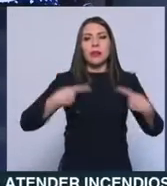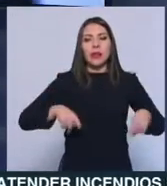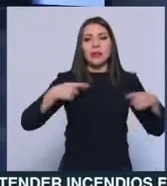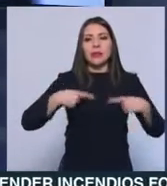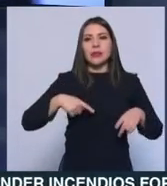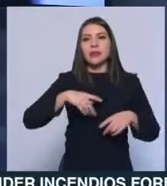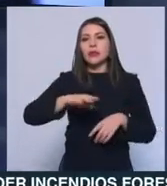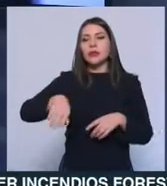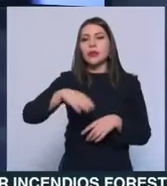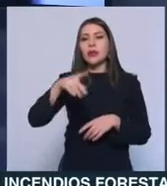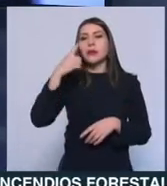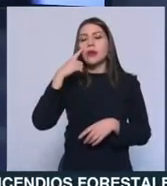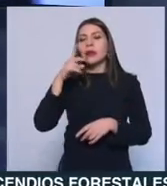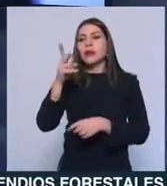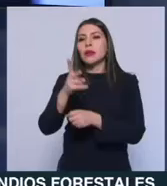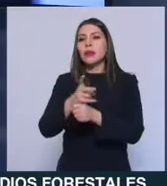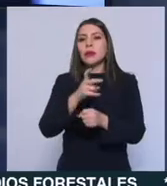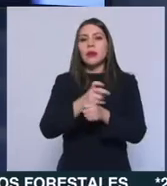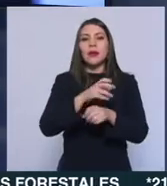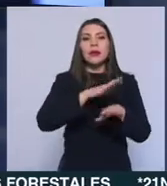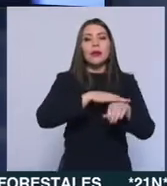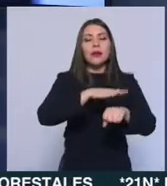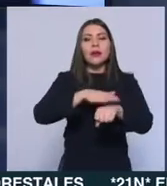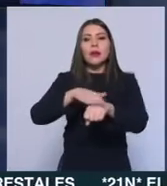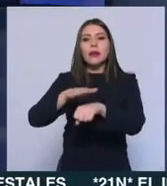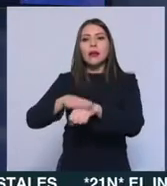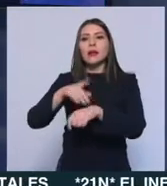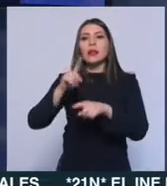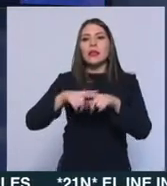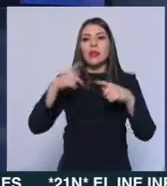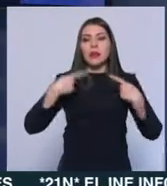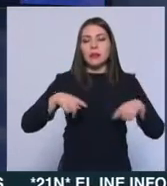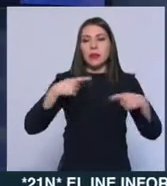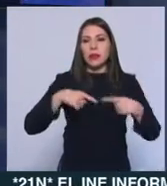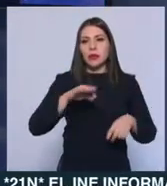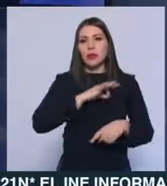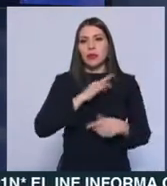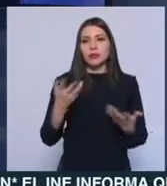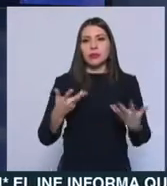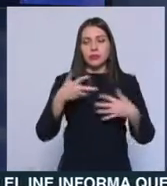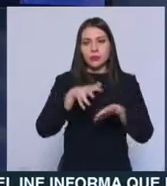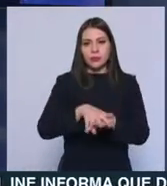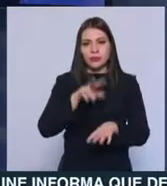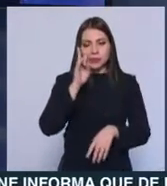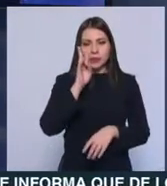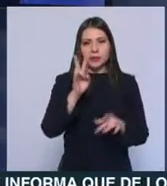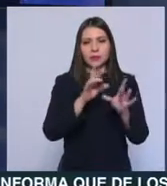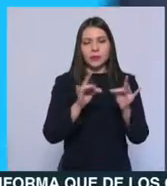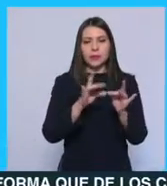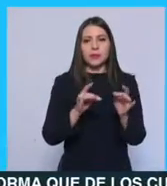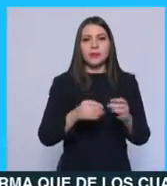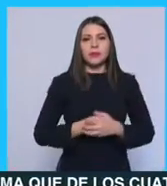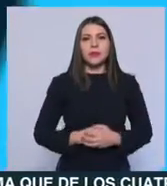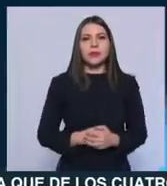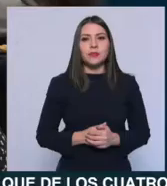a colectivos especializados a postular perfiles de especialistas que pudieran integrarla. Vamos a ver la información.